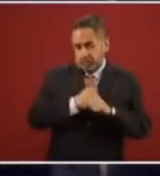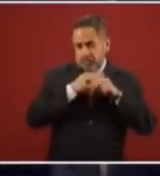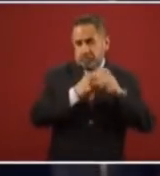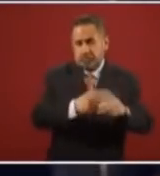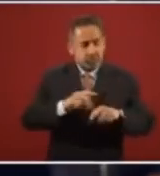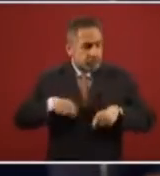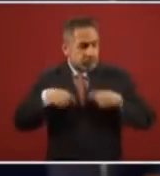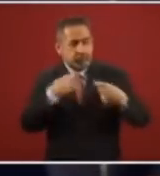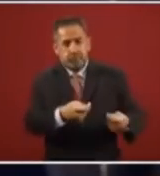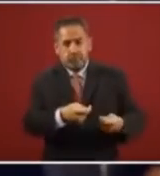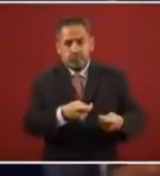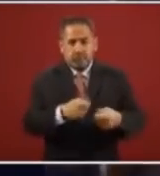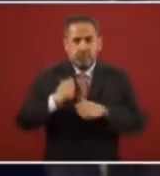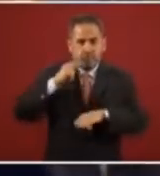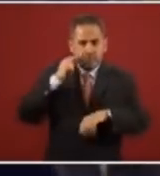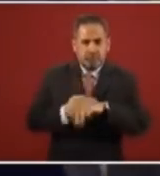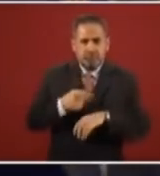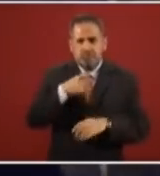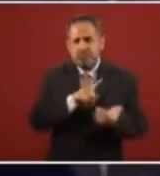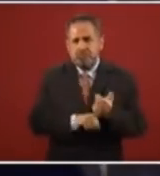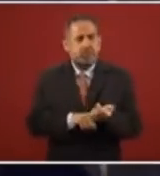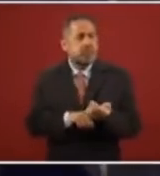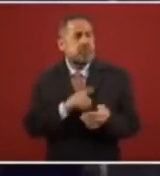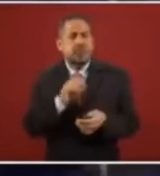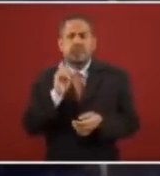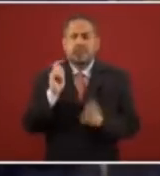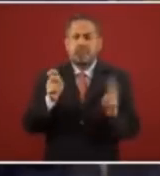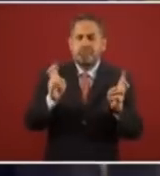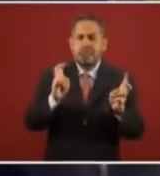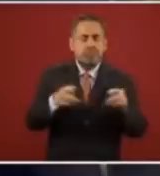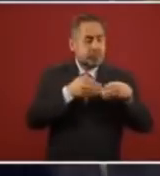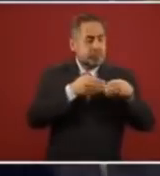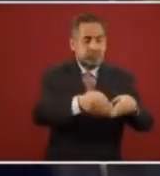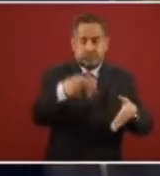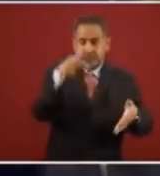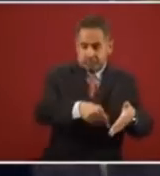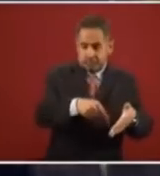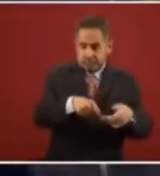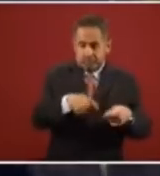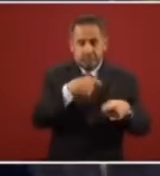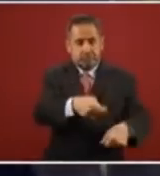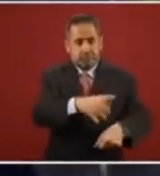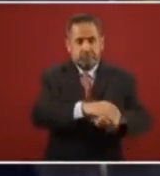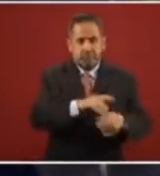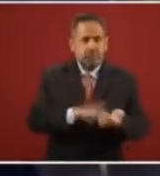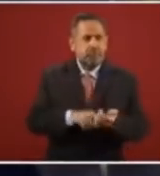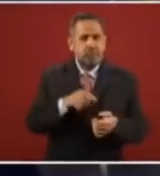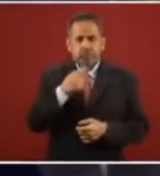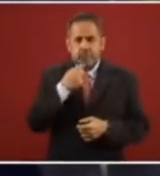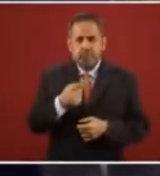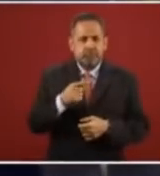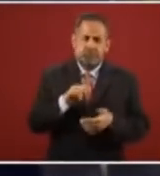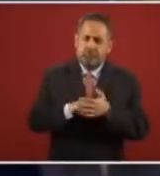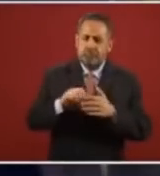la concesión, se llama cesión parcial de derechos en las terminales portuarias, como Hutchinson Ports, por